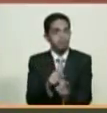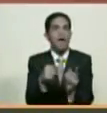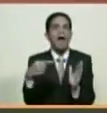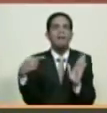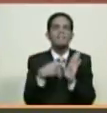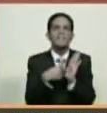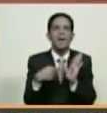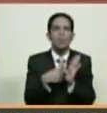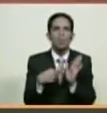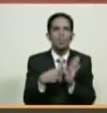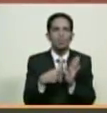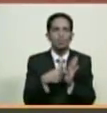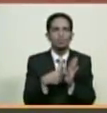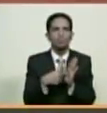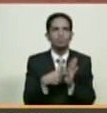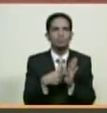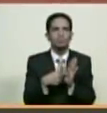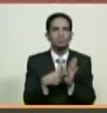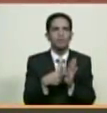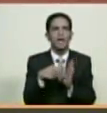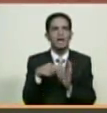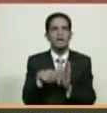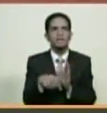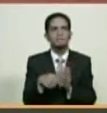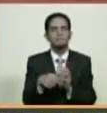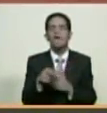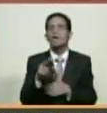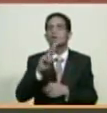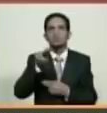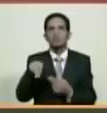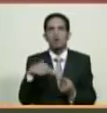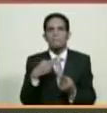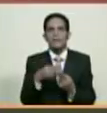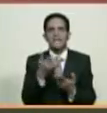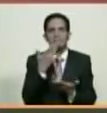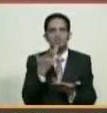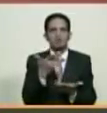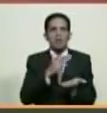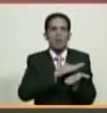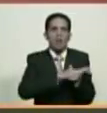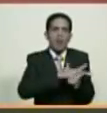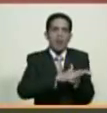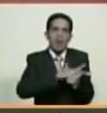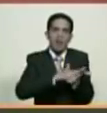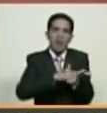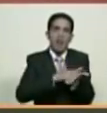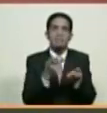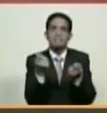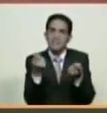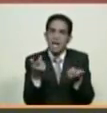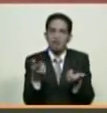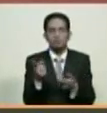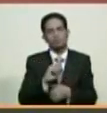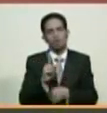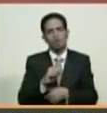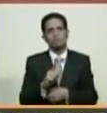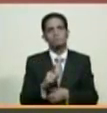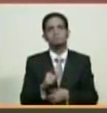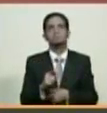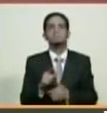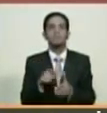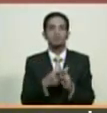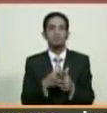Nunca más emisión de dinero inorgánico. ¿De qué va a financiarse entonces todos los beneficios